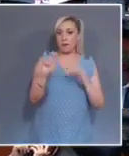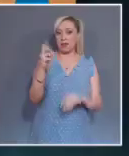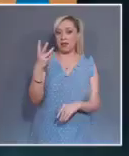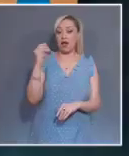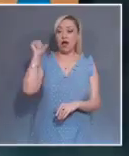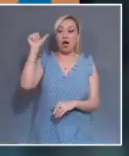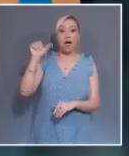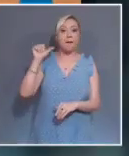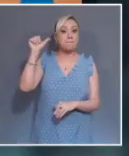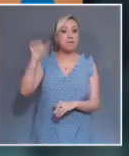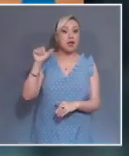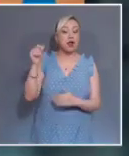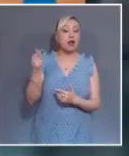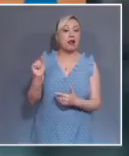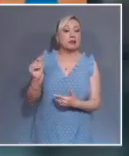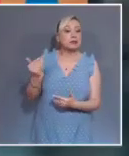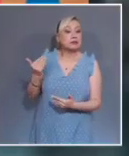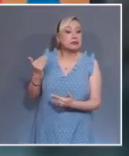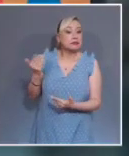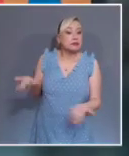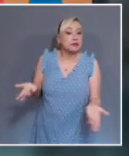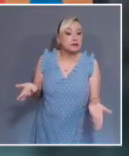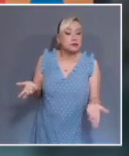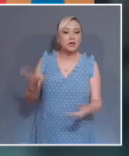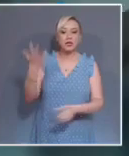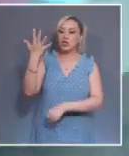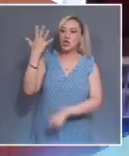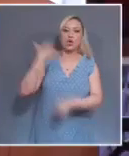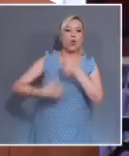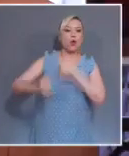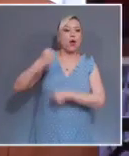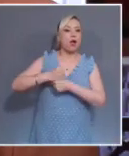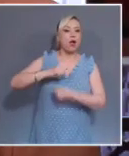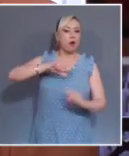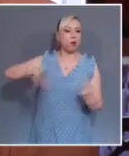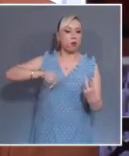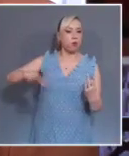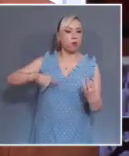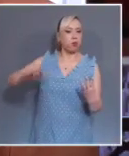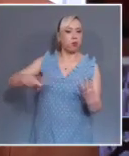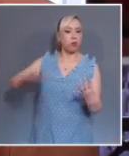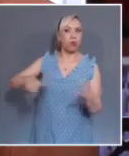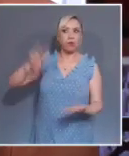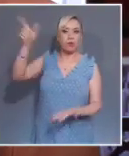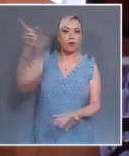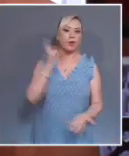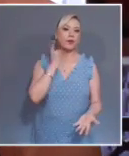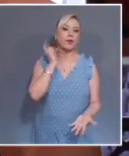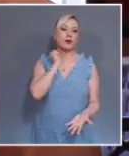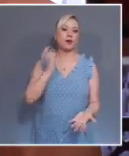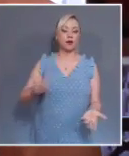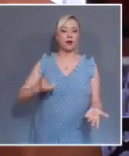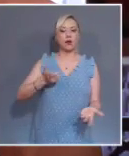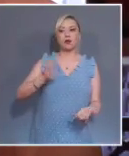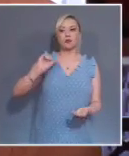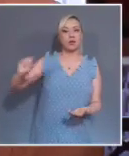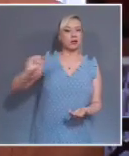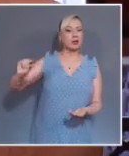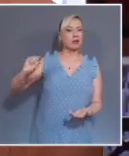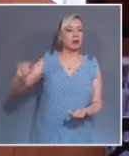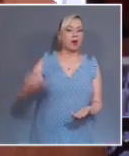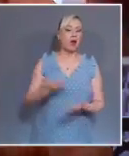años, que el Congreso aprobó el nuevo ordenamiento. Damos un gran paso como sistema jurídico, un gran paso en el sentido de